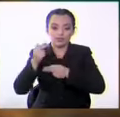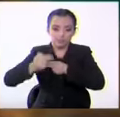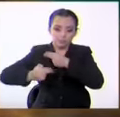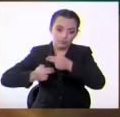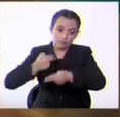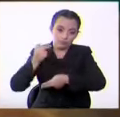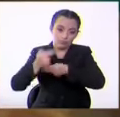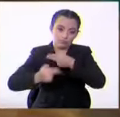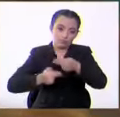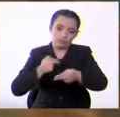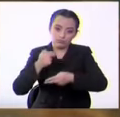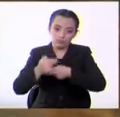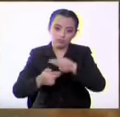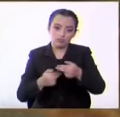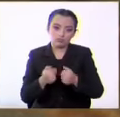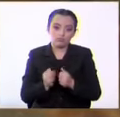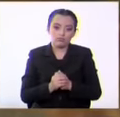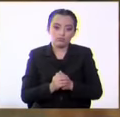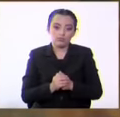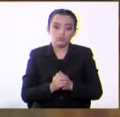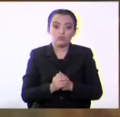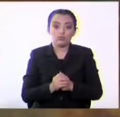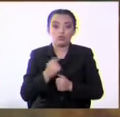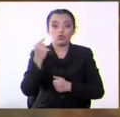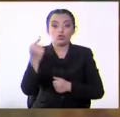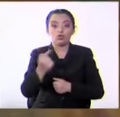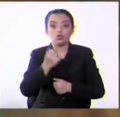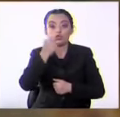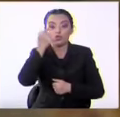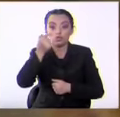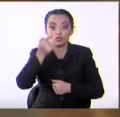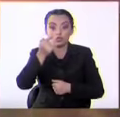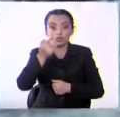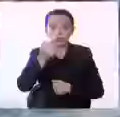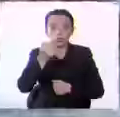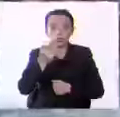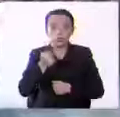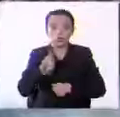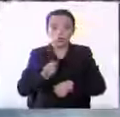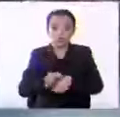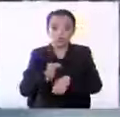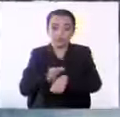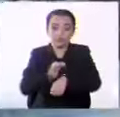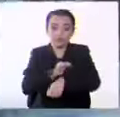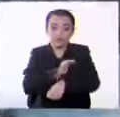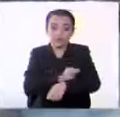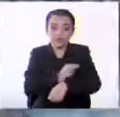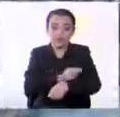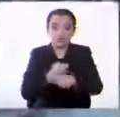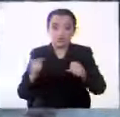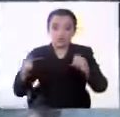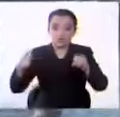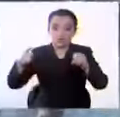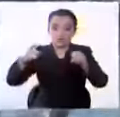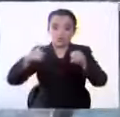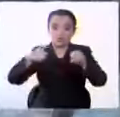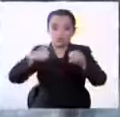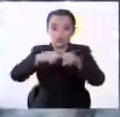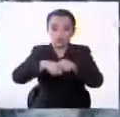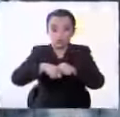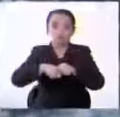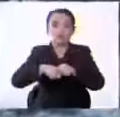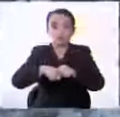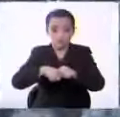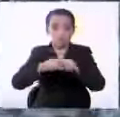mutaciones que ocurren en células germinales tienen la posibilidad de heredarse. Si esto ocurre y la mutación no es